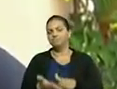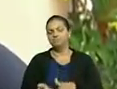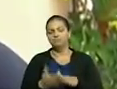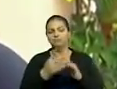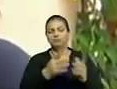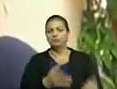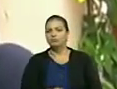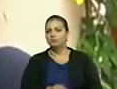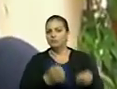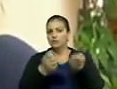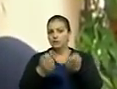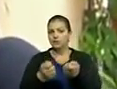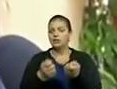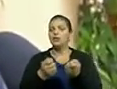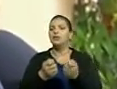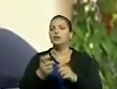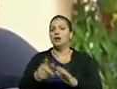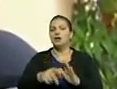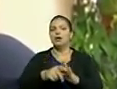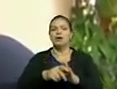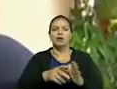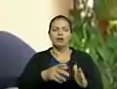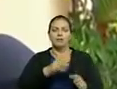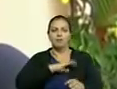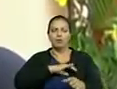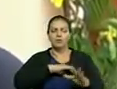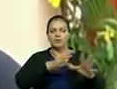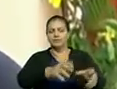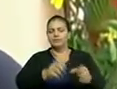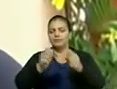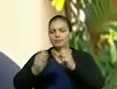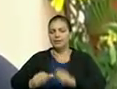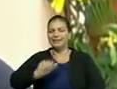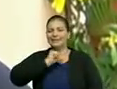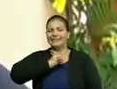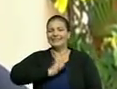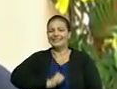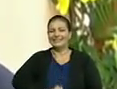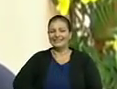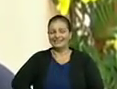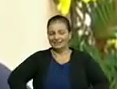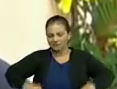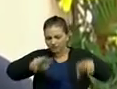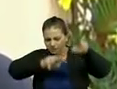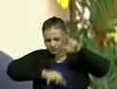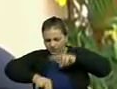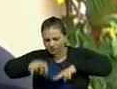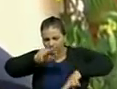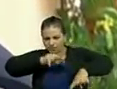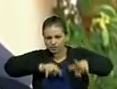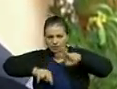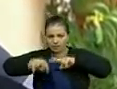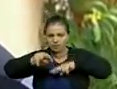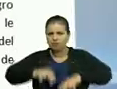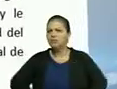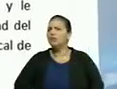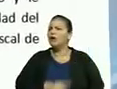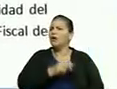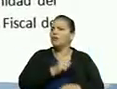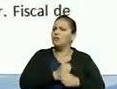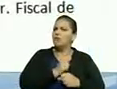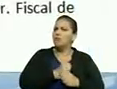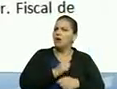tiene? Él tiene 3, ya grande. Ya grandecito, sí. ¿Se dedicó al taxi hace cuánto tiempo? Ya como 10 años el taxi. Según el